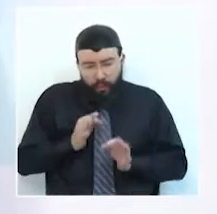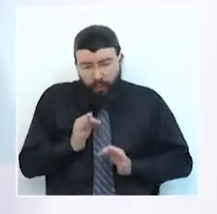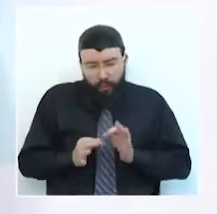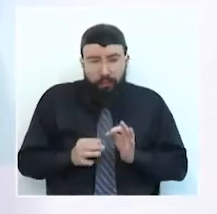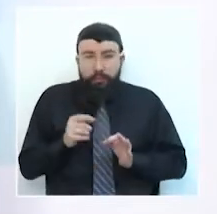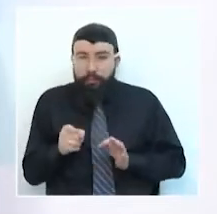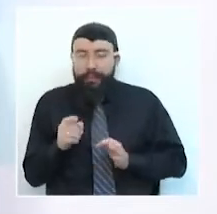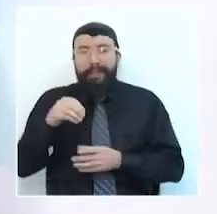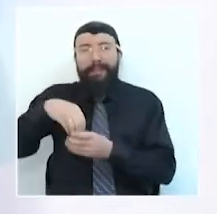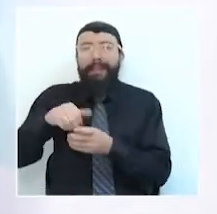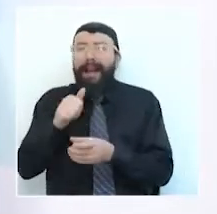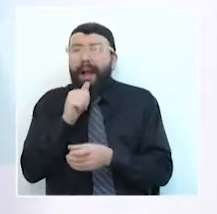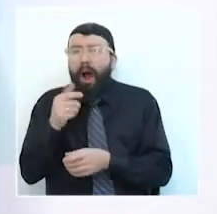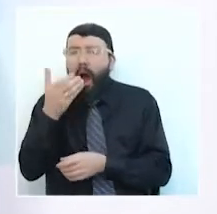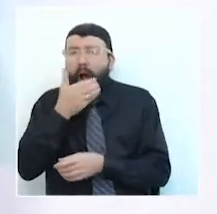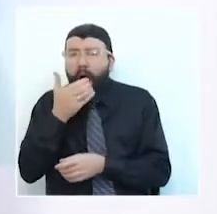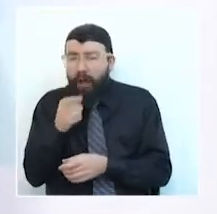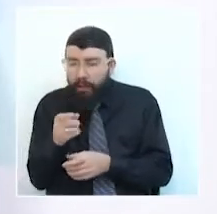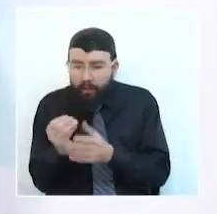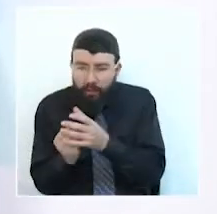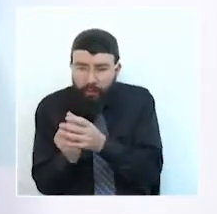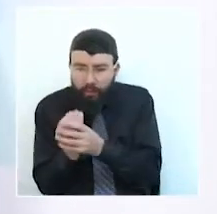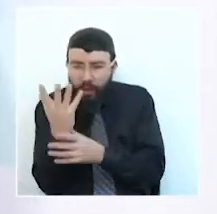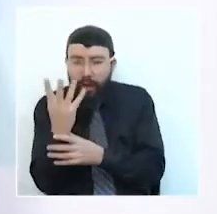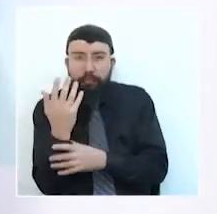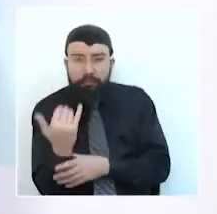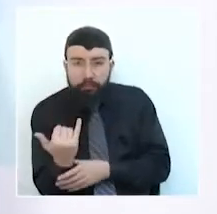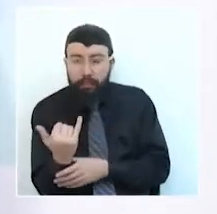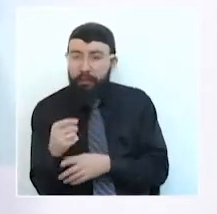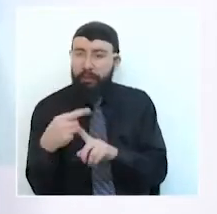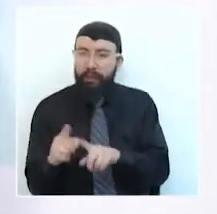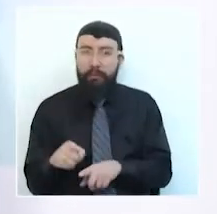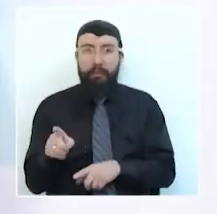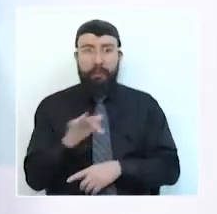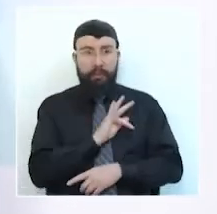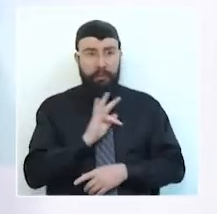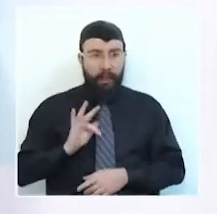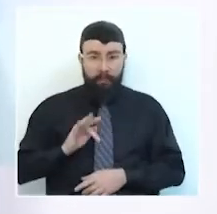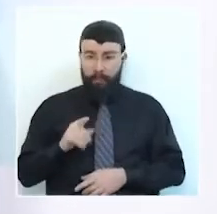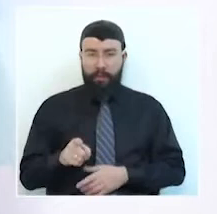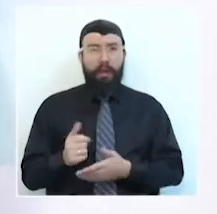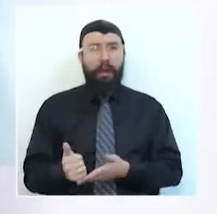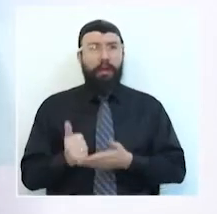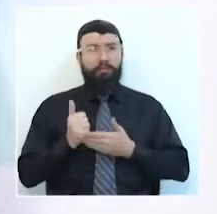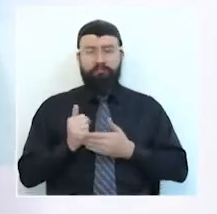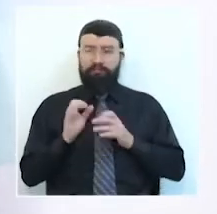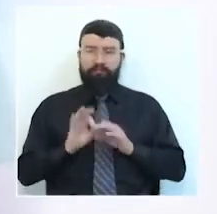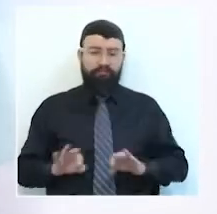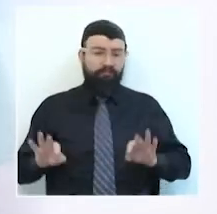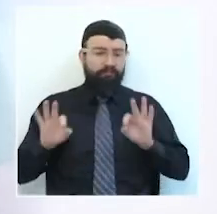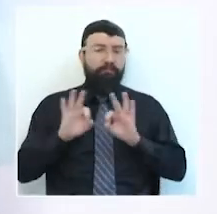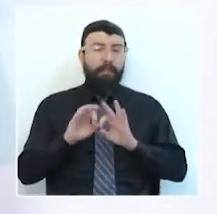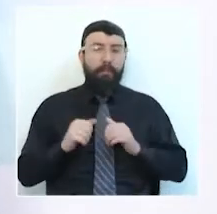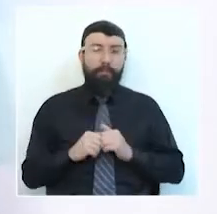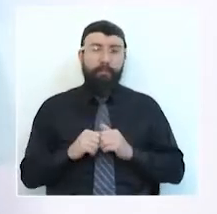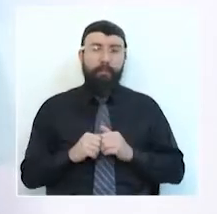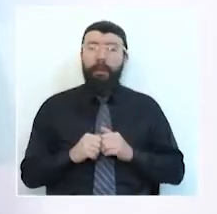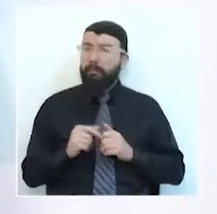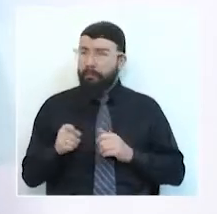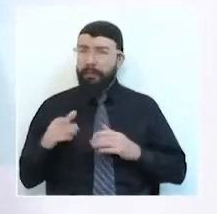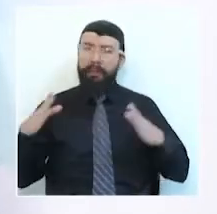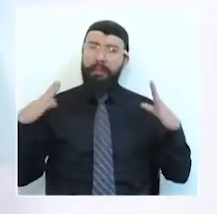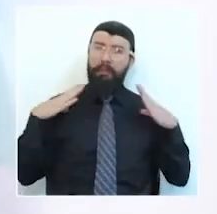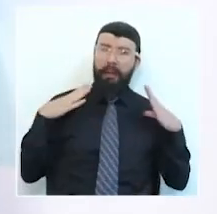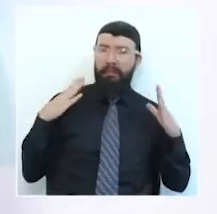lo que es las diferentes técnicas o terapias son fantásticas pero el tiempo de ocio es un